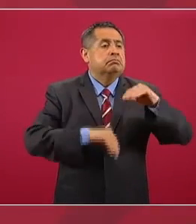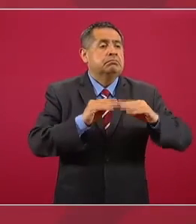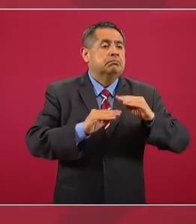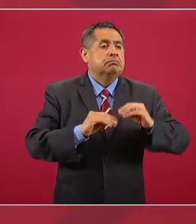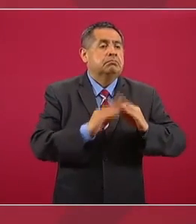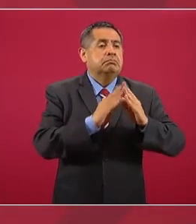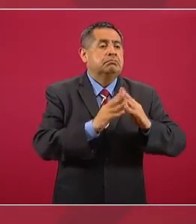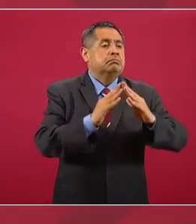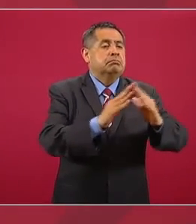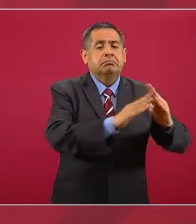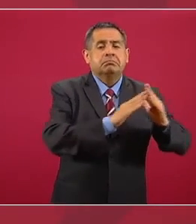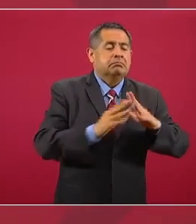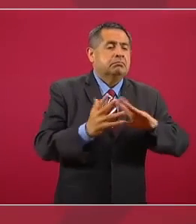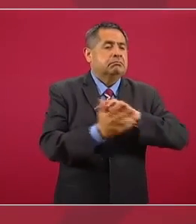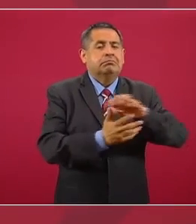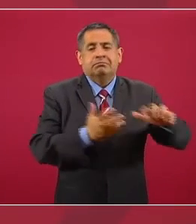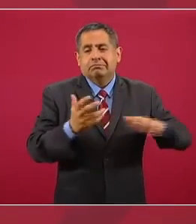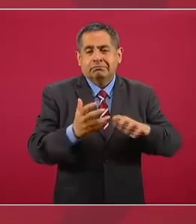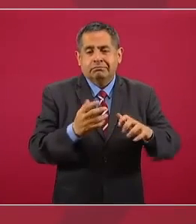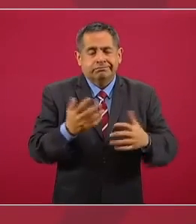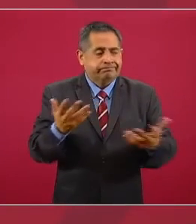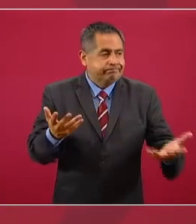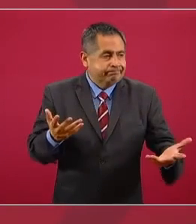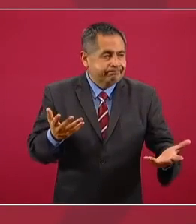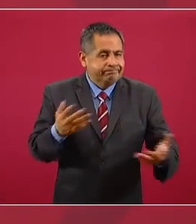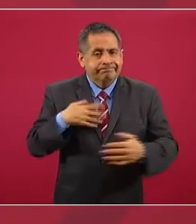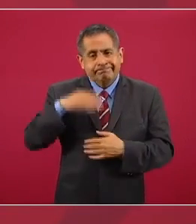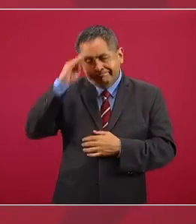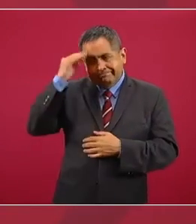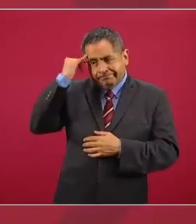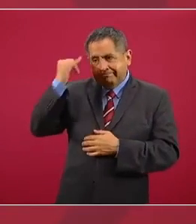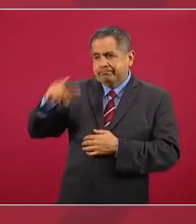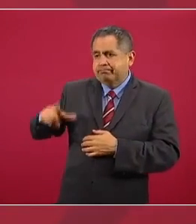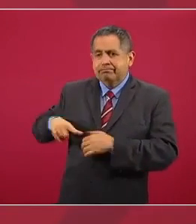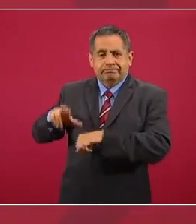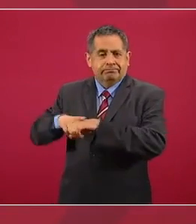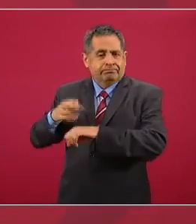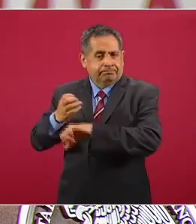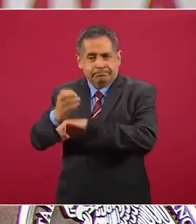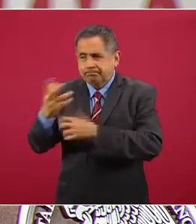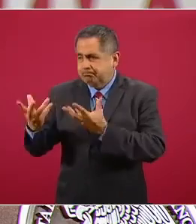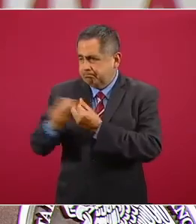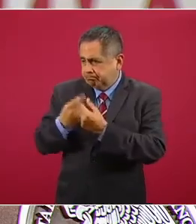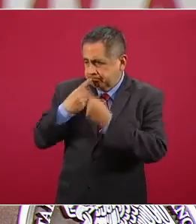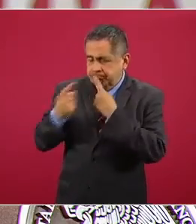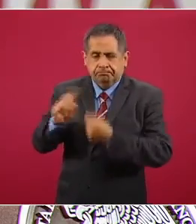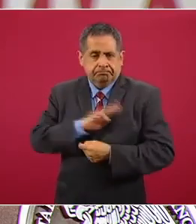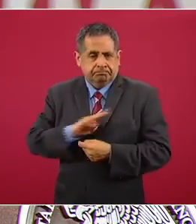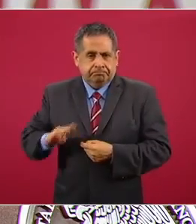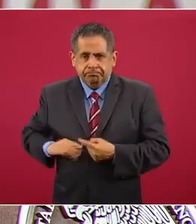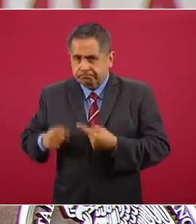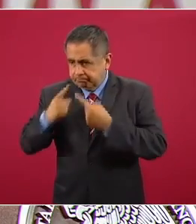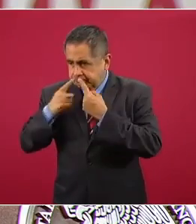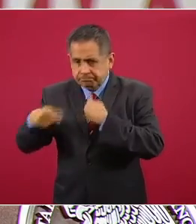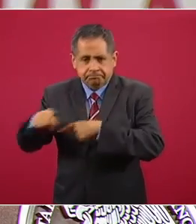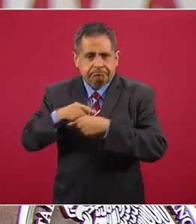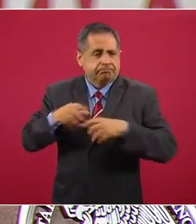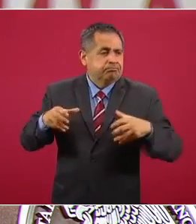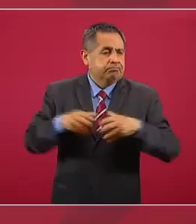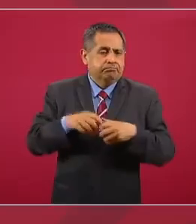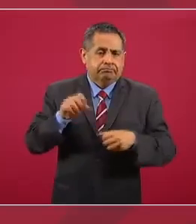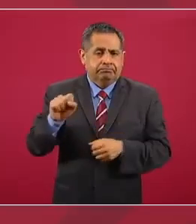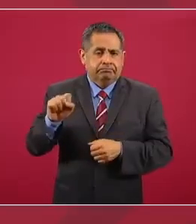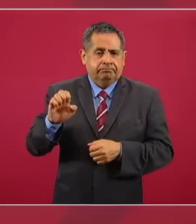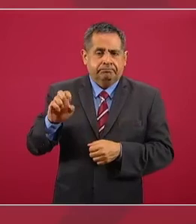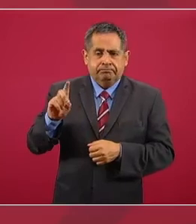eso es lo que se está trabajando, se está haciendo una propuesta junto con el gobierno del estado, con los gobiernos municipales y desde luego con SEDATU,